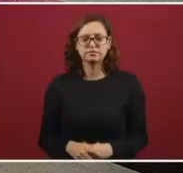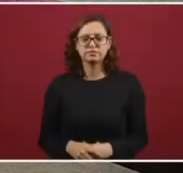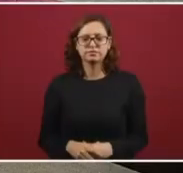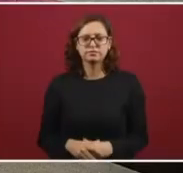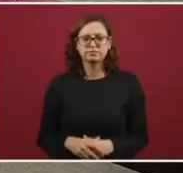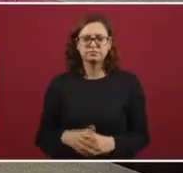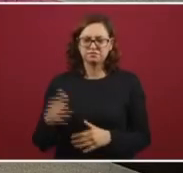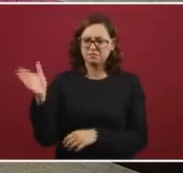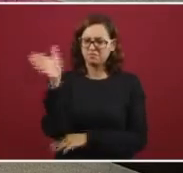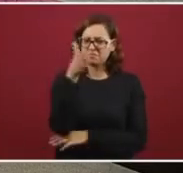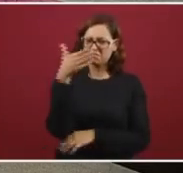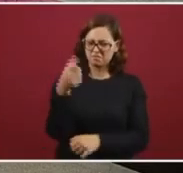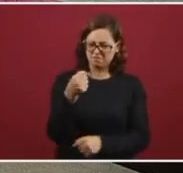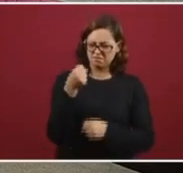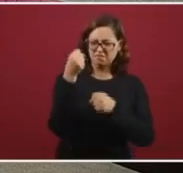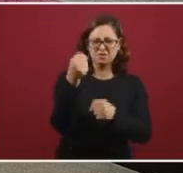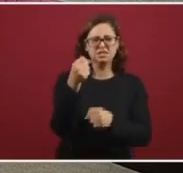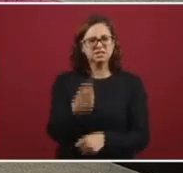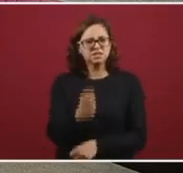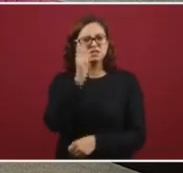su independencia,